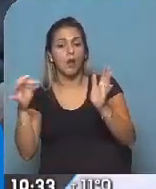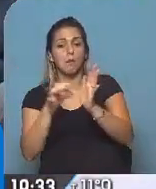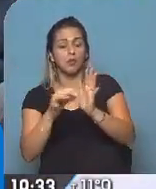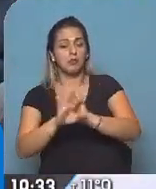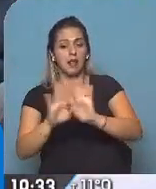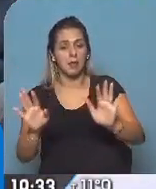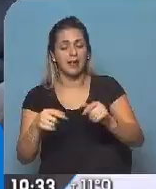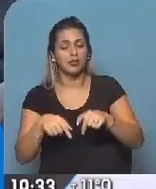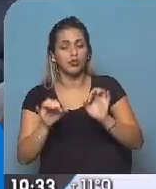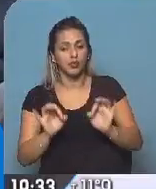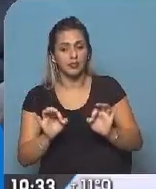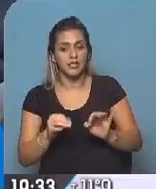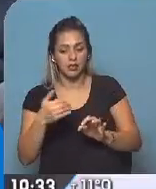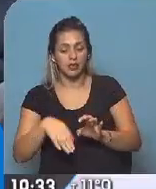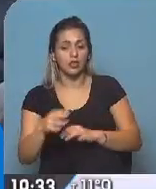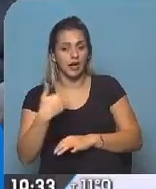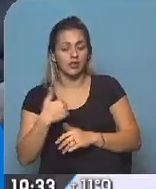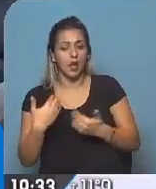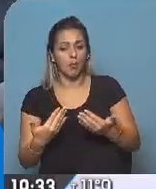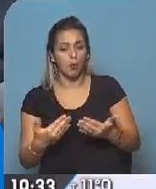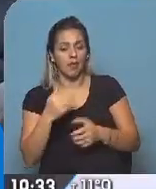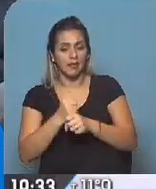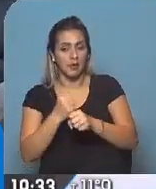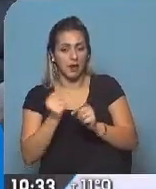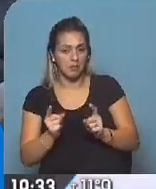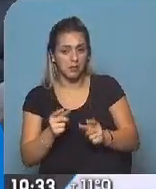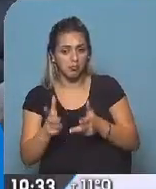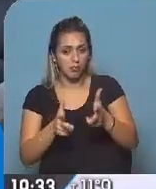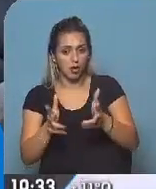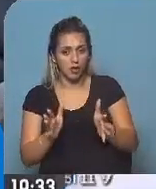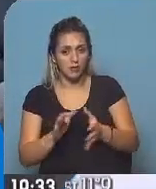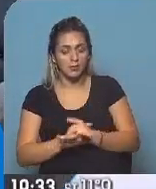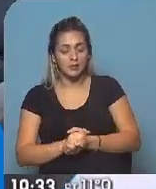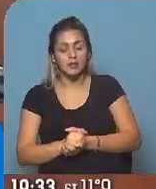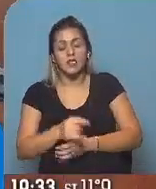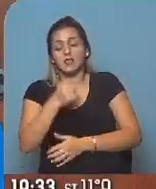nosotros podamos hacer lo que vamos a hacer. Y en todo caso, si